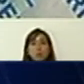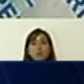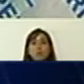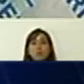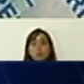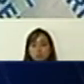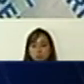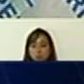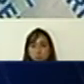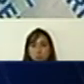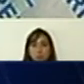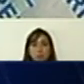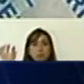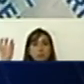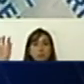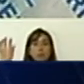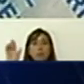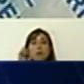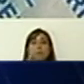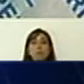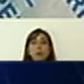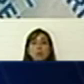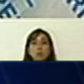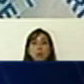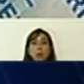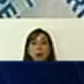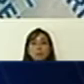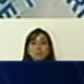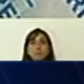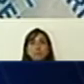de la República Bolivariana de Venezuela.